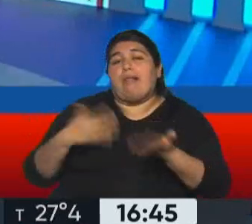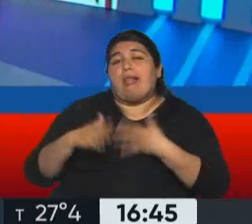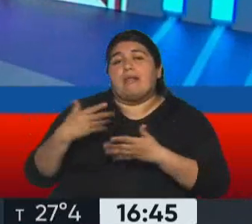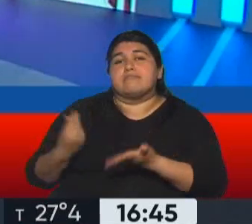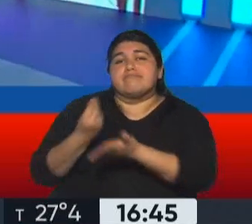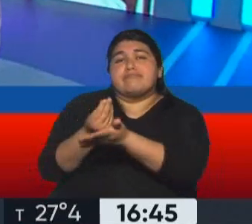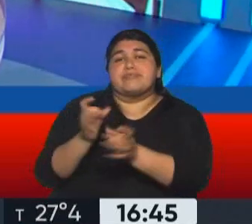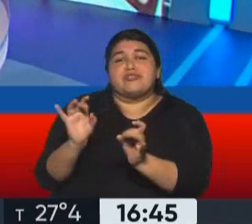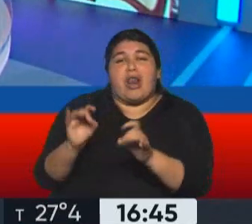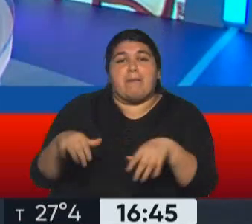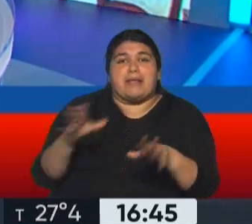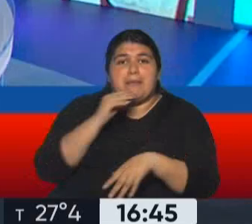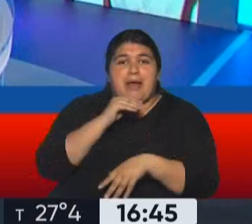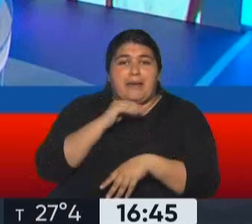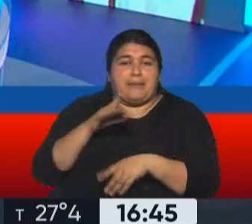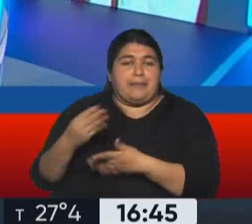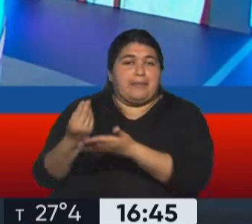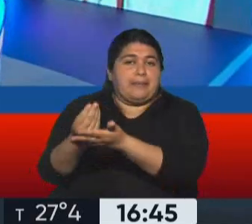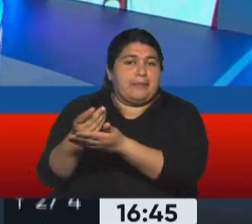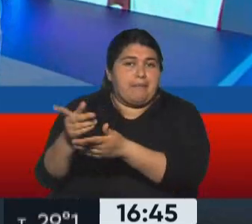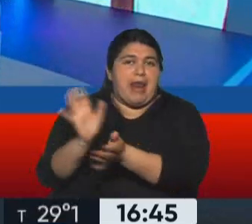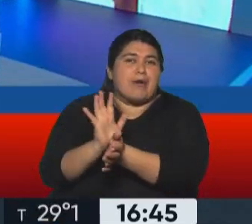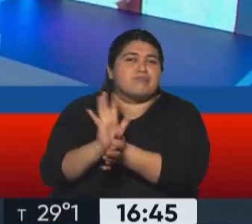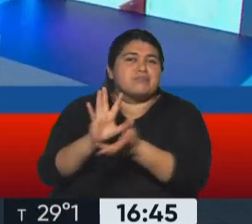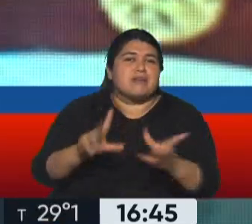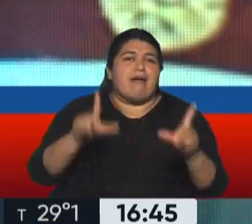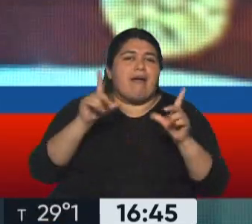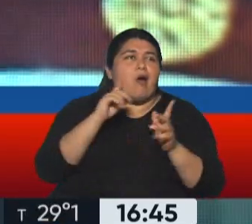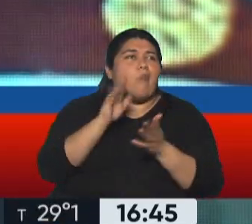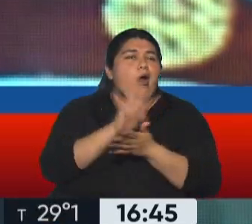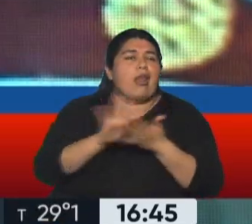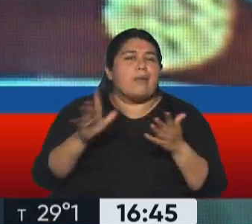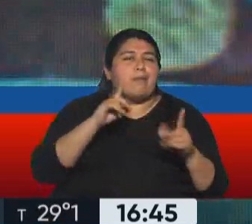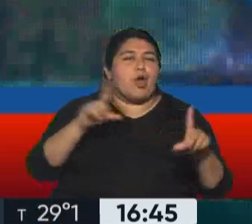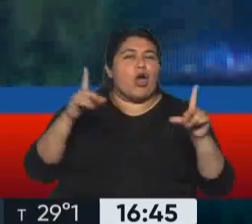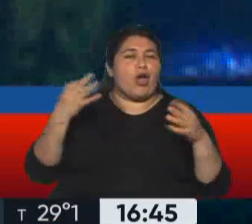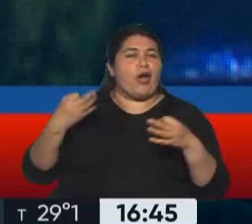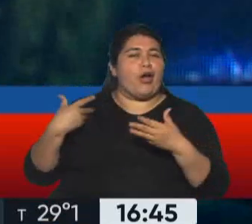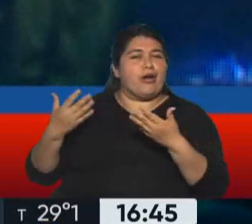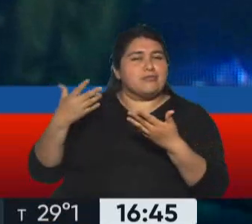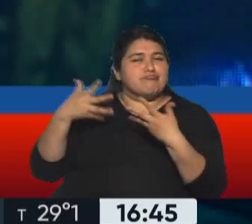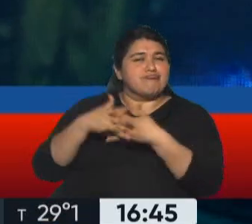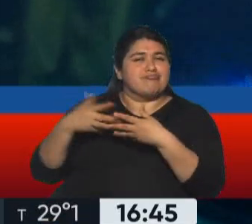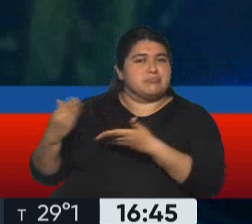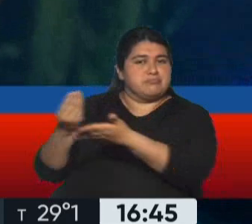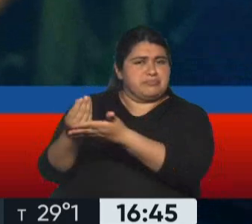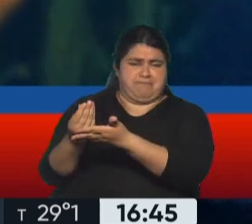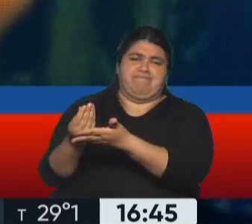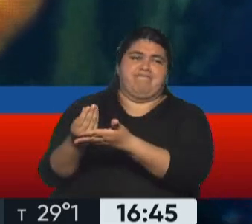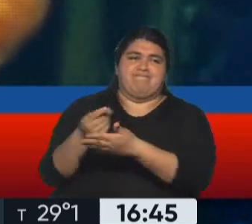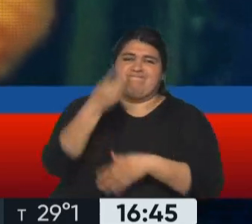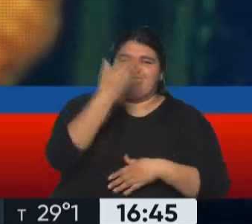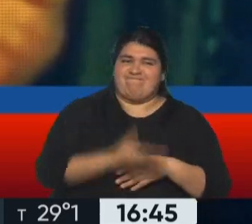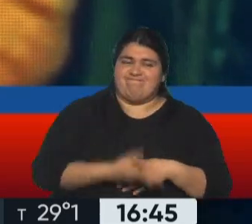adorno dentro de la política para lavar también su imagen frente a un electorado que igual siempre decimos que llamativamente sigue teniendo